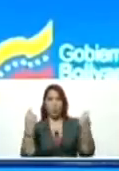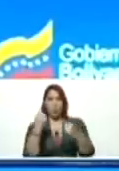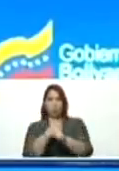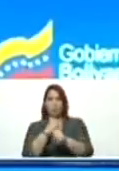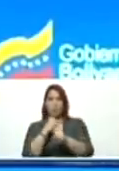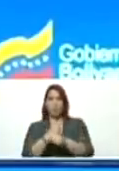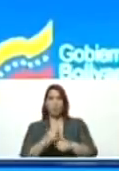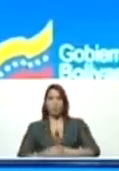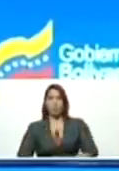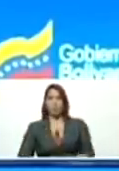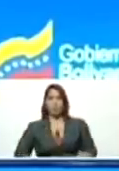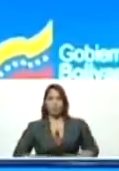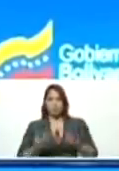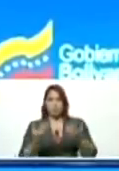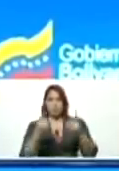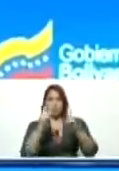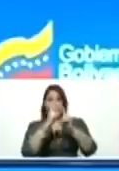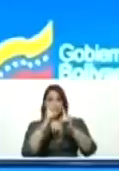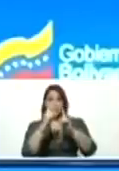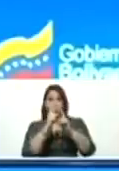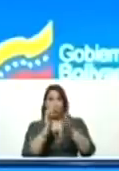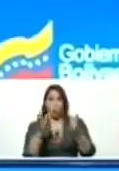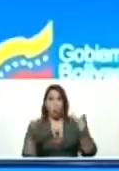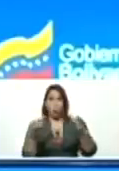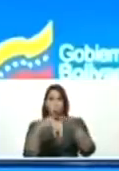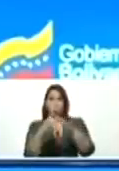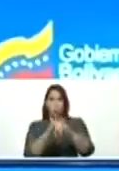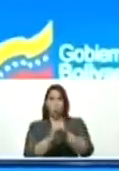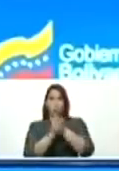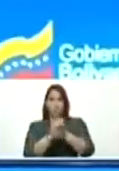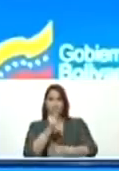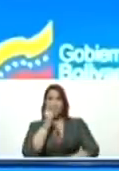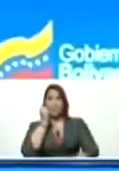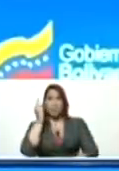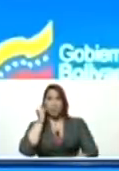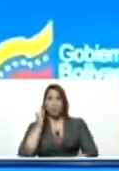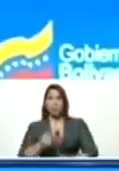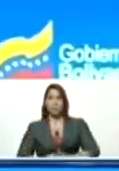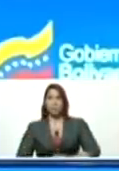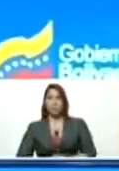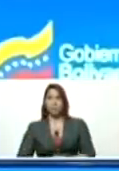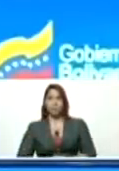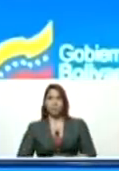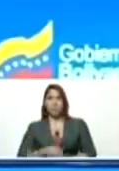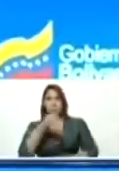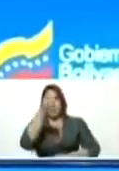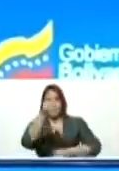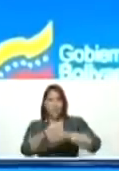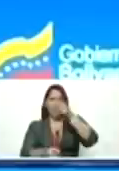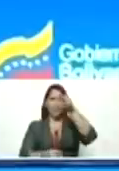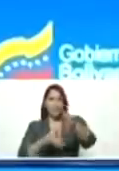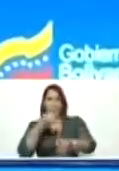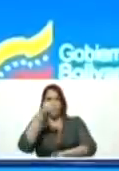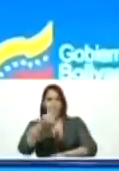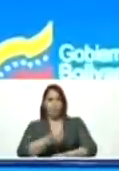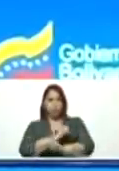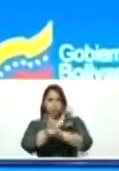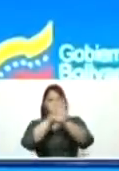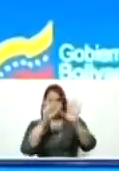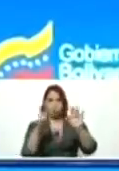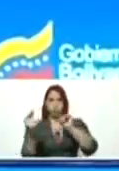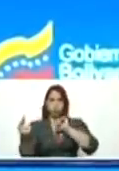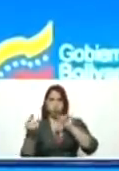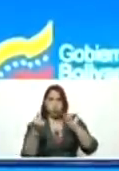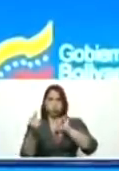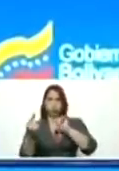darle la palabra a un grupo de compañeros y compañeras para que le expliquen a la plenaria